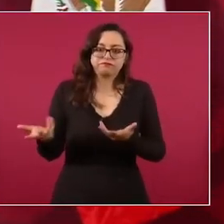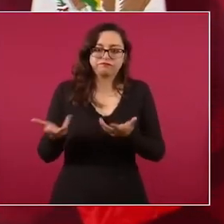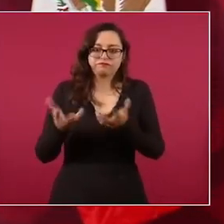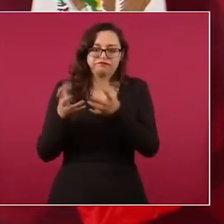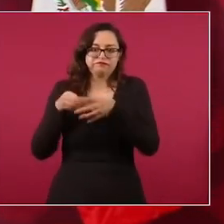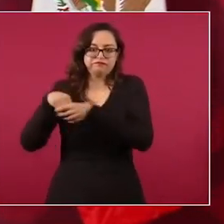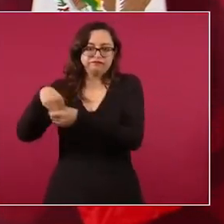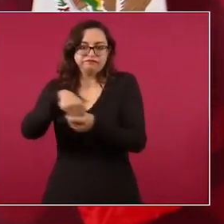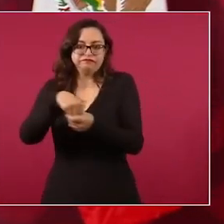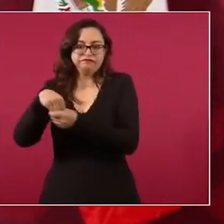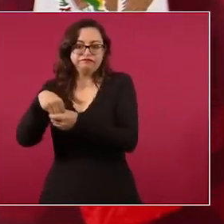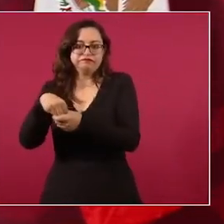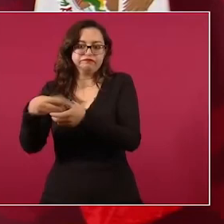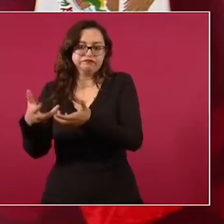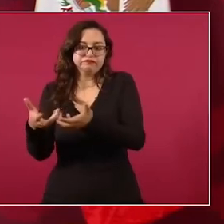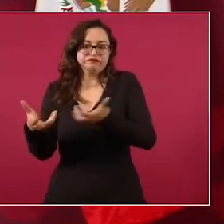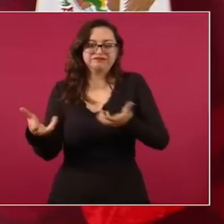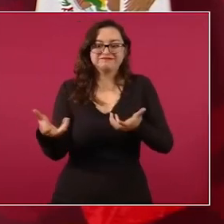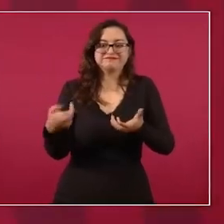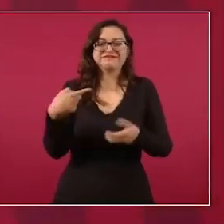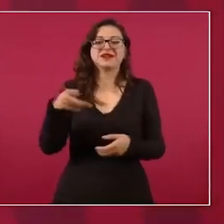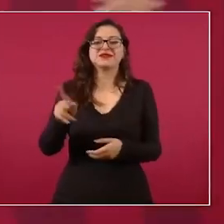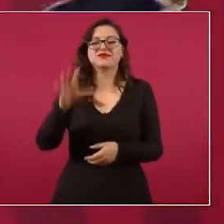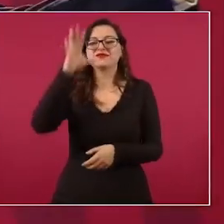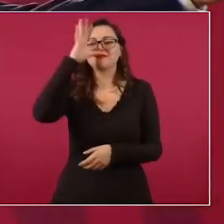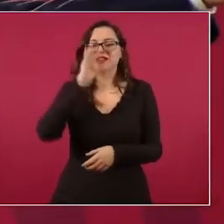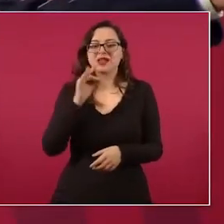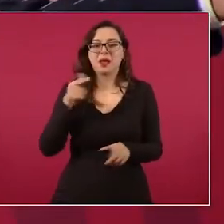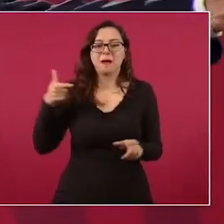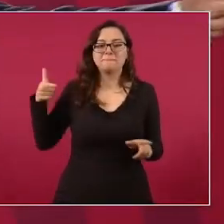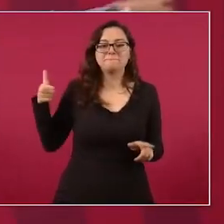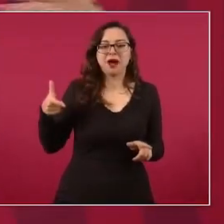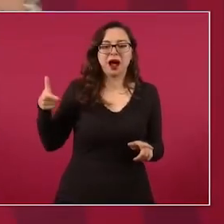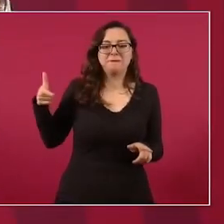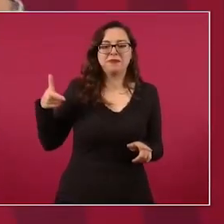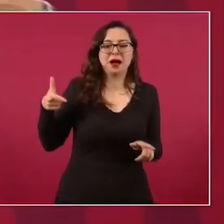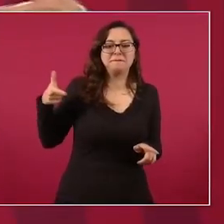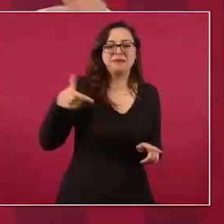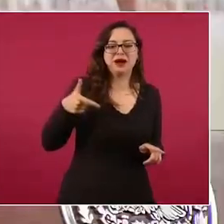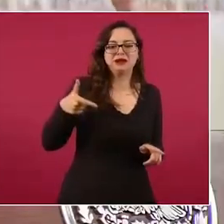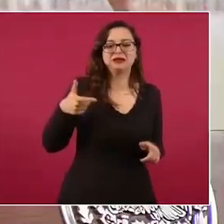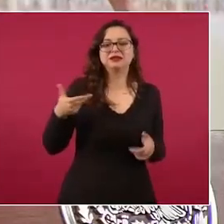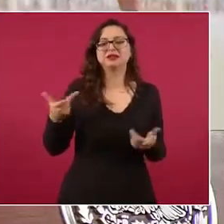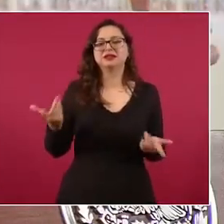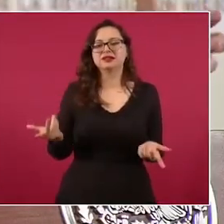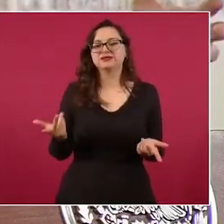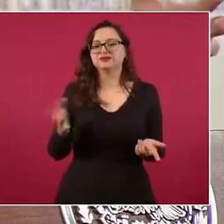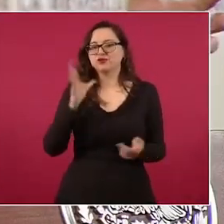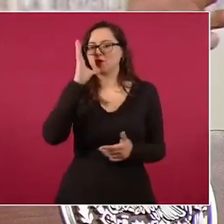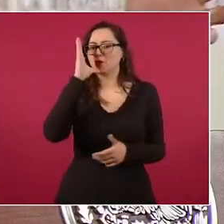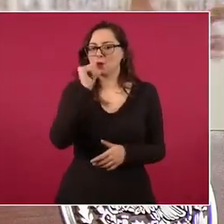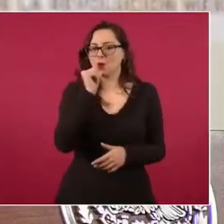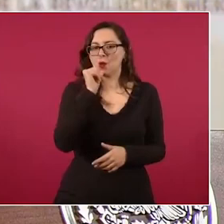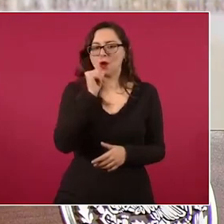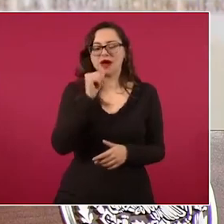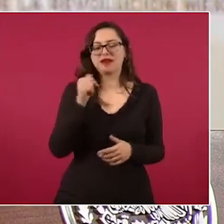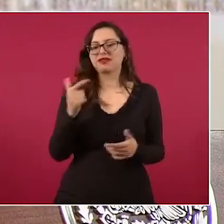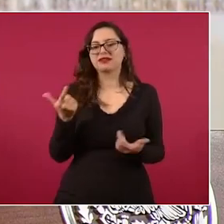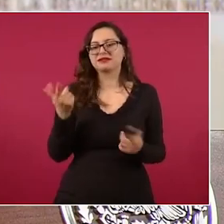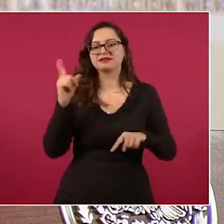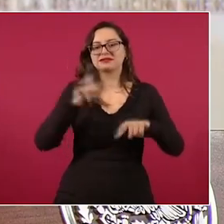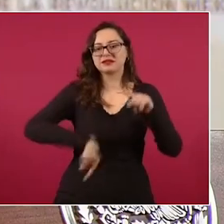Como estaban soldadas, no se pudieron retirar, pero se abrieron y entonces entró más